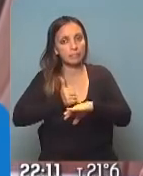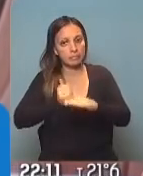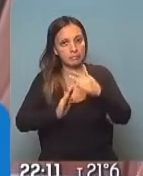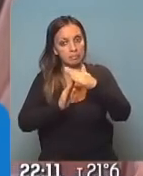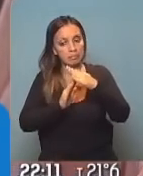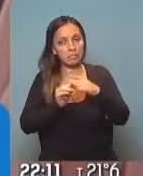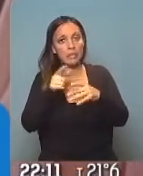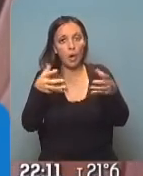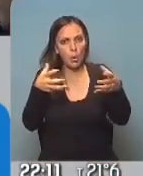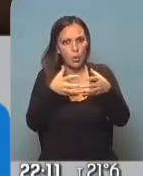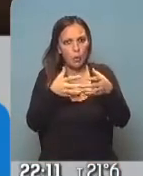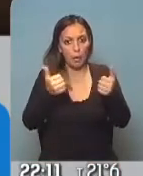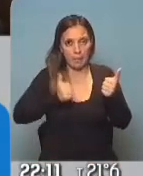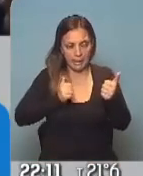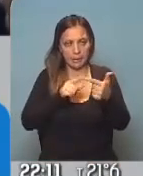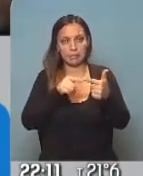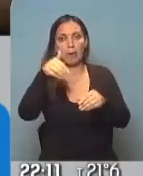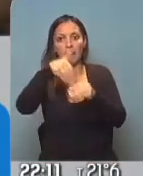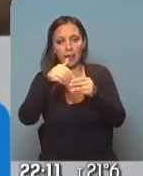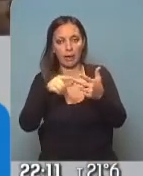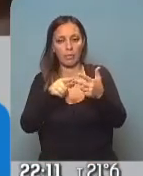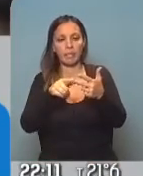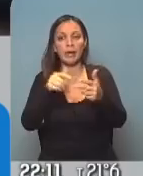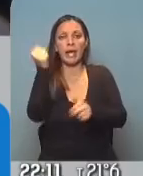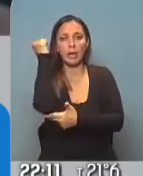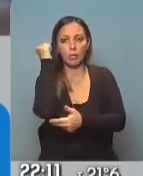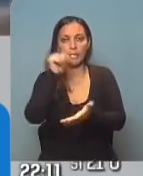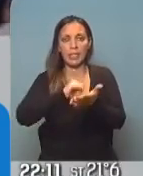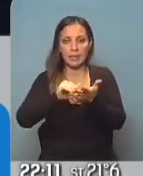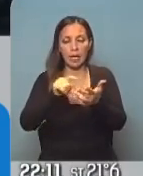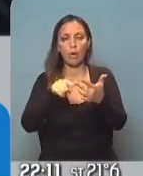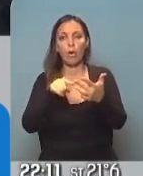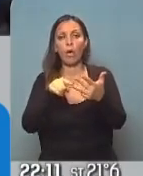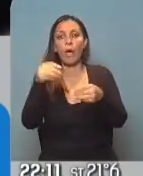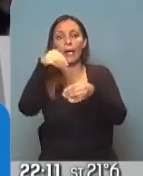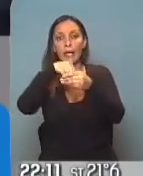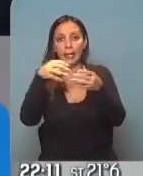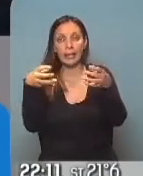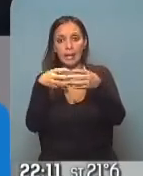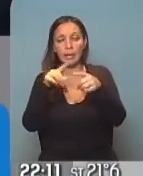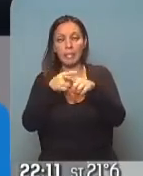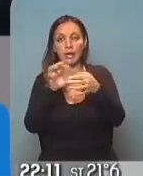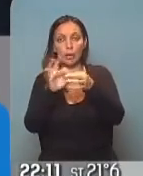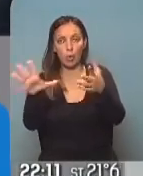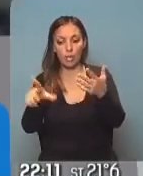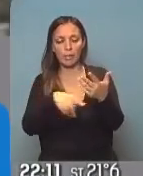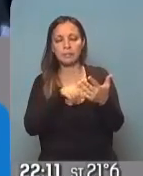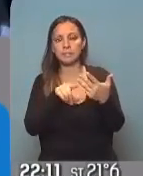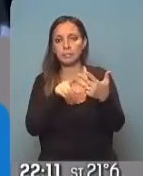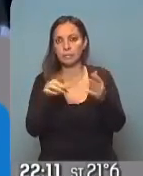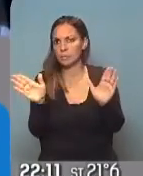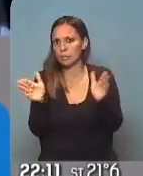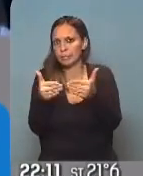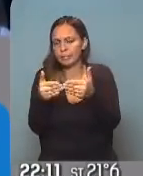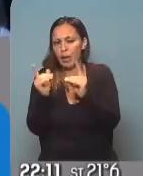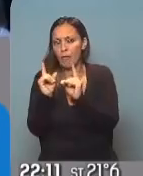ultraconservador. Militares, banqueros, economistas de Chicago, empresarios, gente del partido del DEM, el partido demócrata, el partido más conservador de